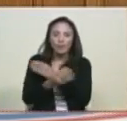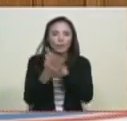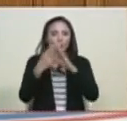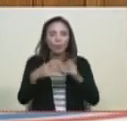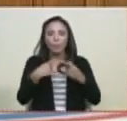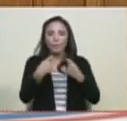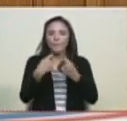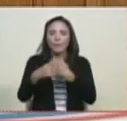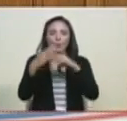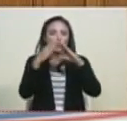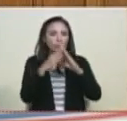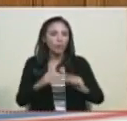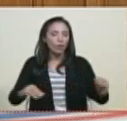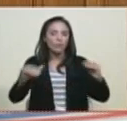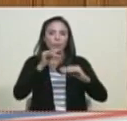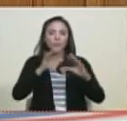financió,